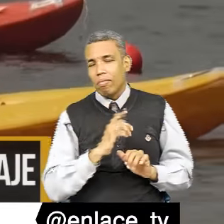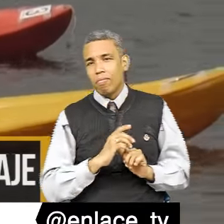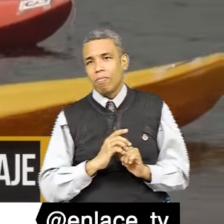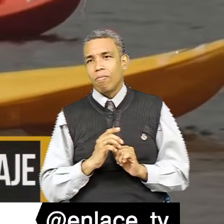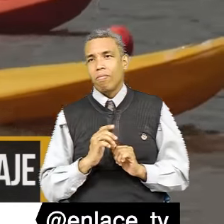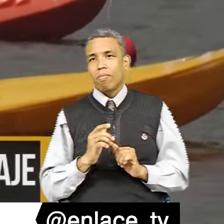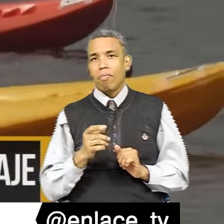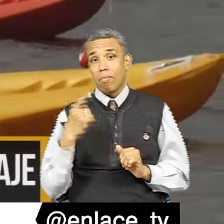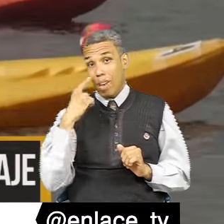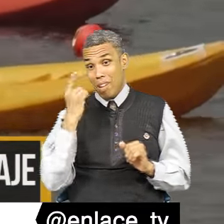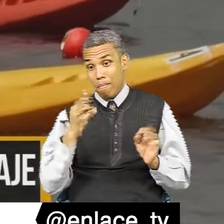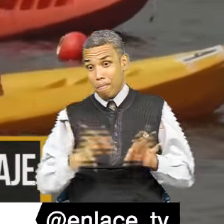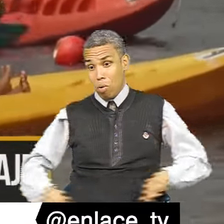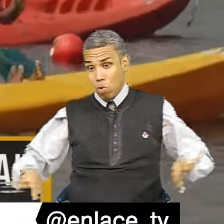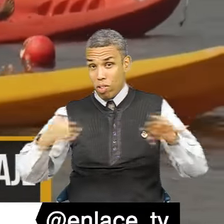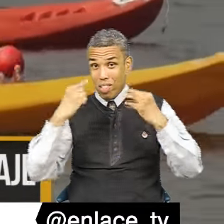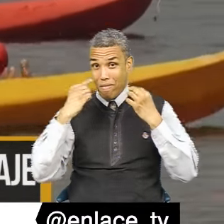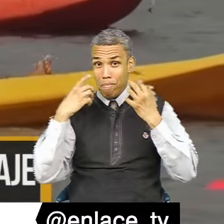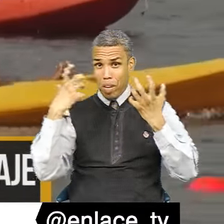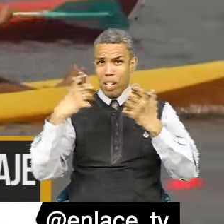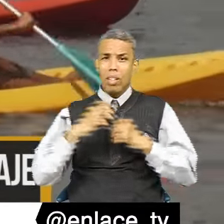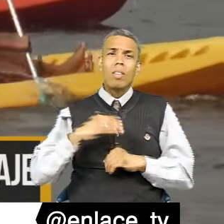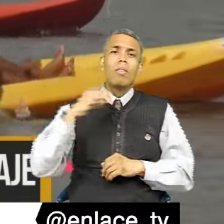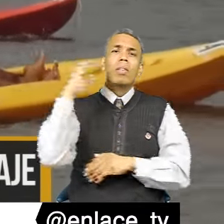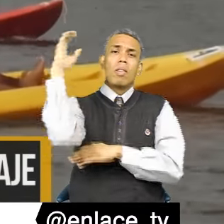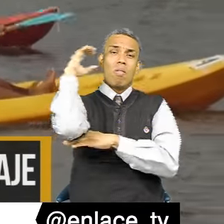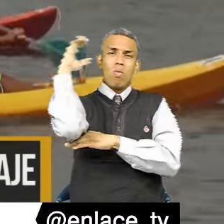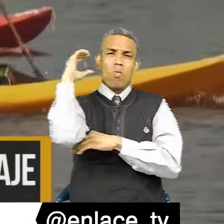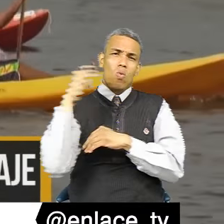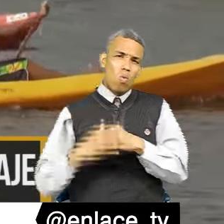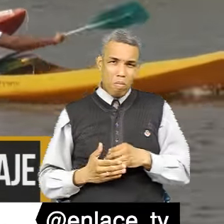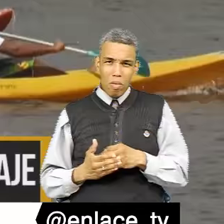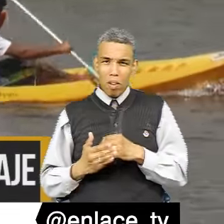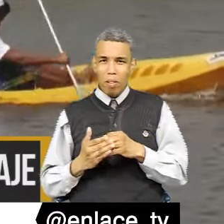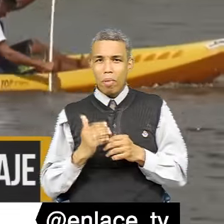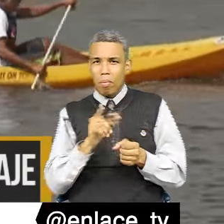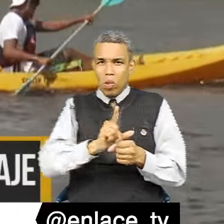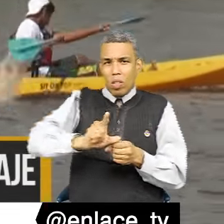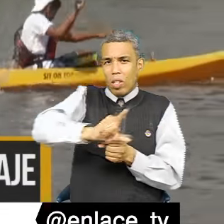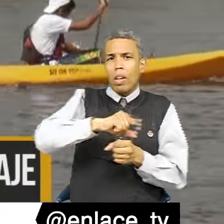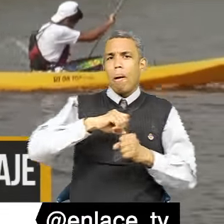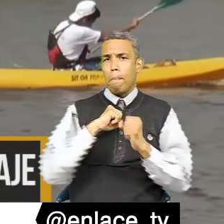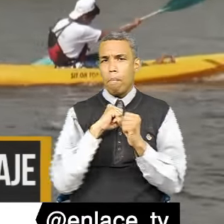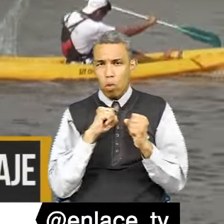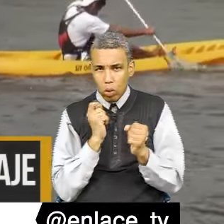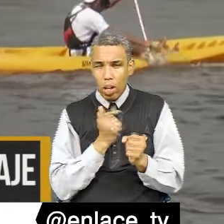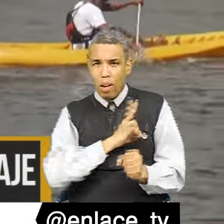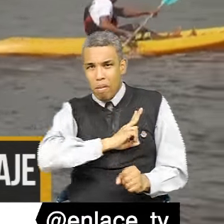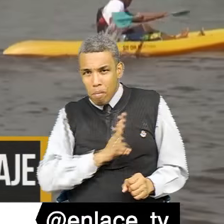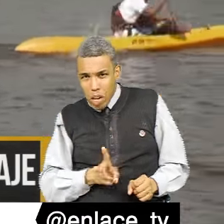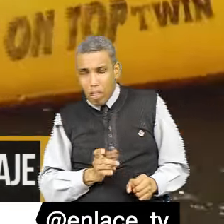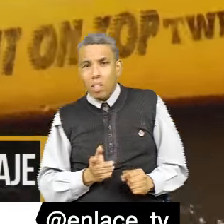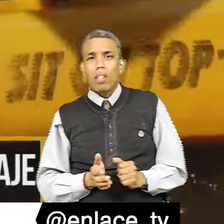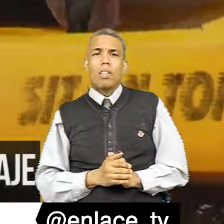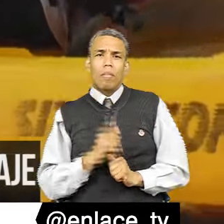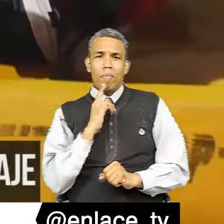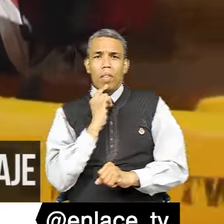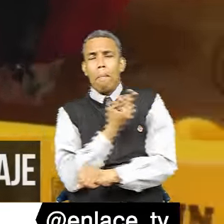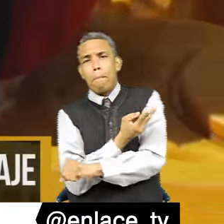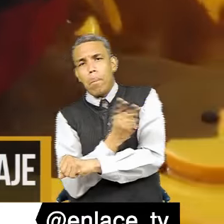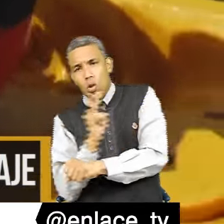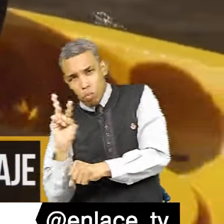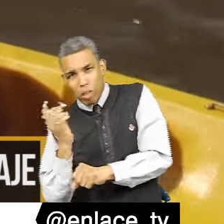es el más importante que se desarrolla a nivel país en esta modalidad deportiva. Ligas como la de Bogotá, Valle, Vaupés, Huila,